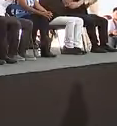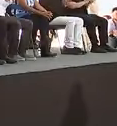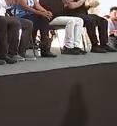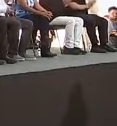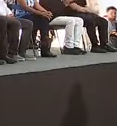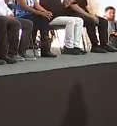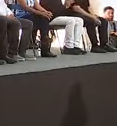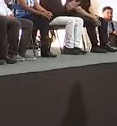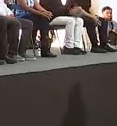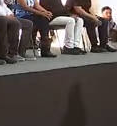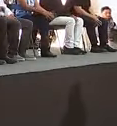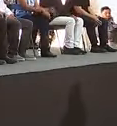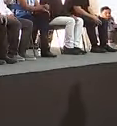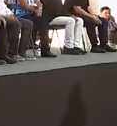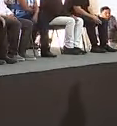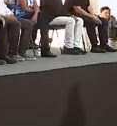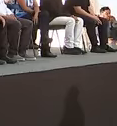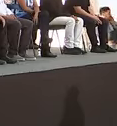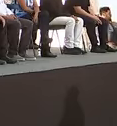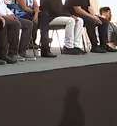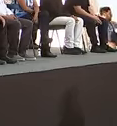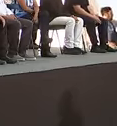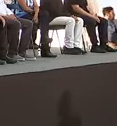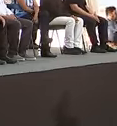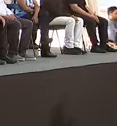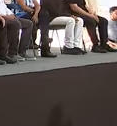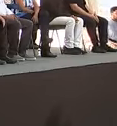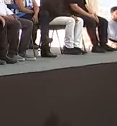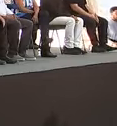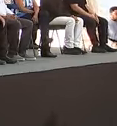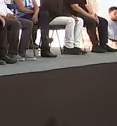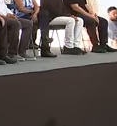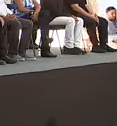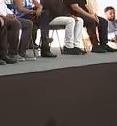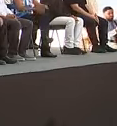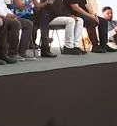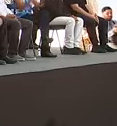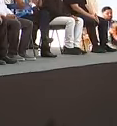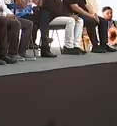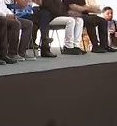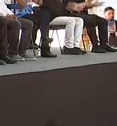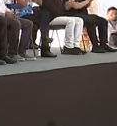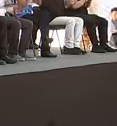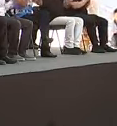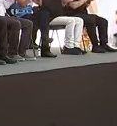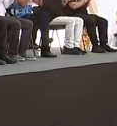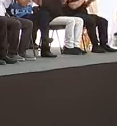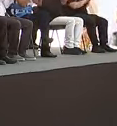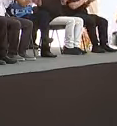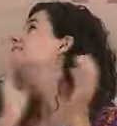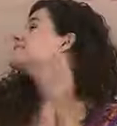El presidente municipal de Santa Catarina Ixtepeji, Nicolás Hernández Martínez.